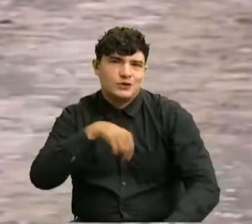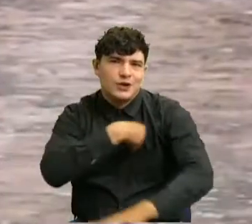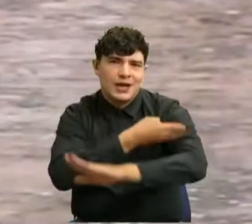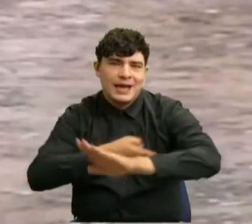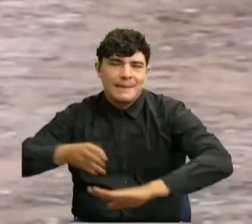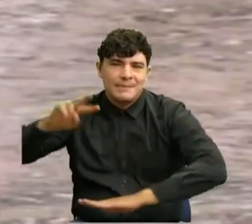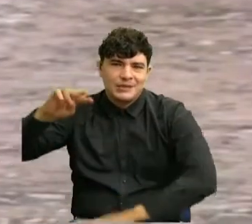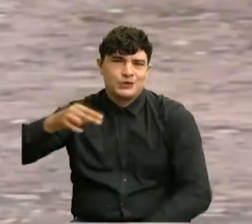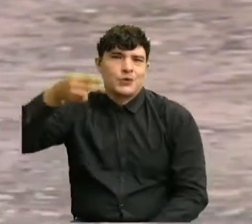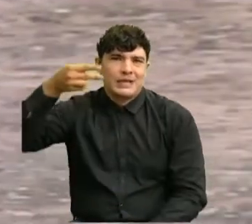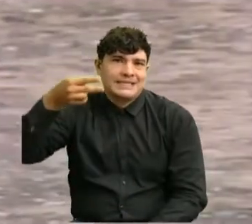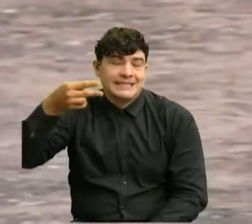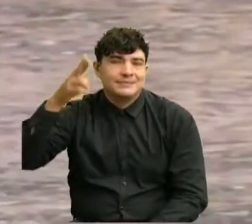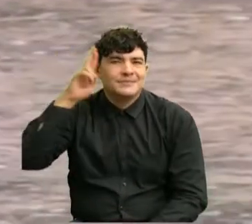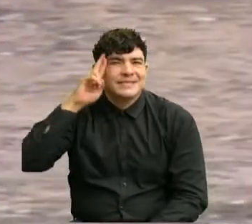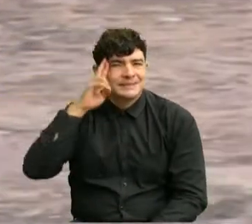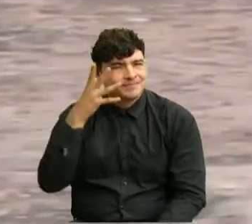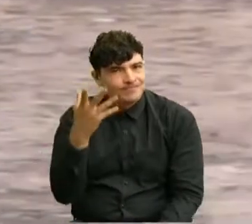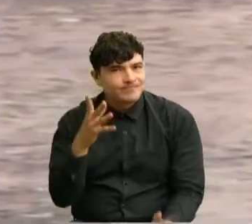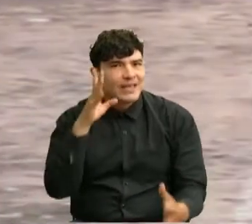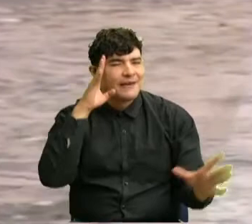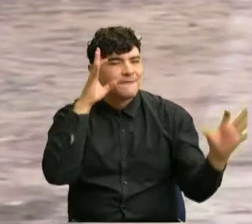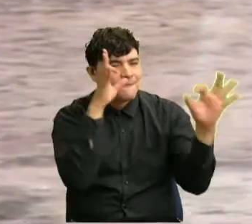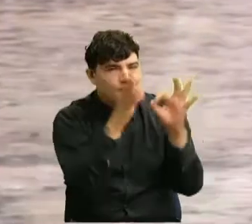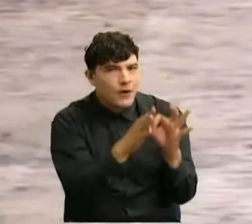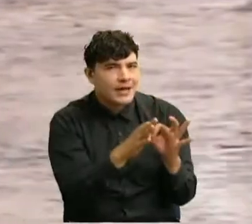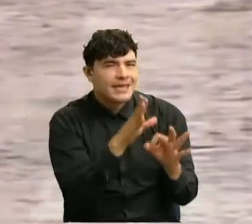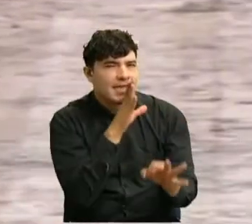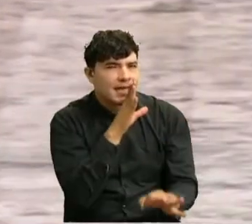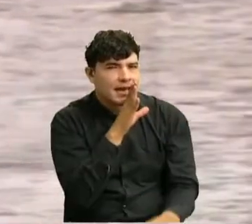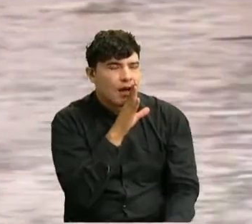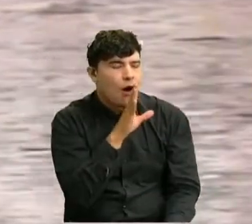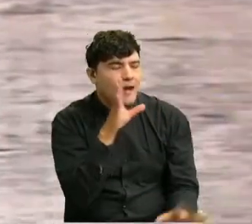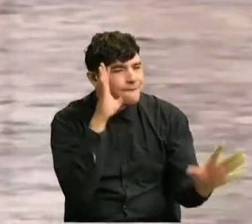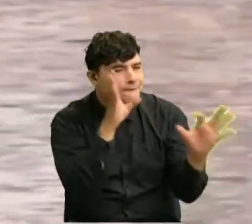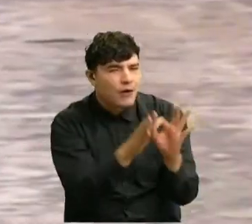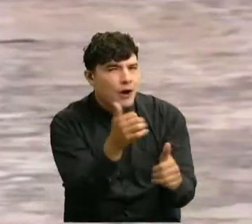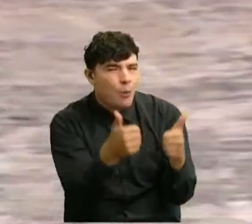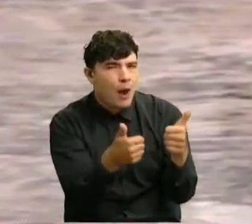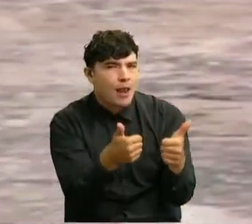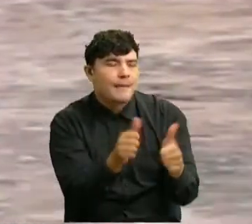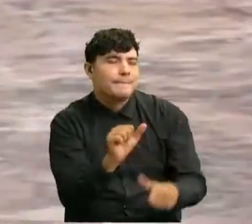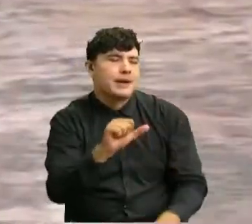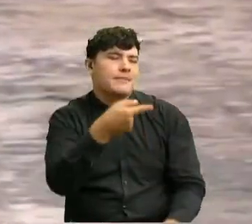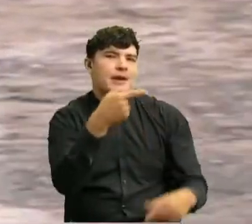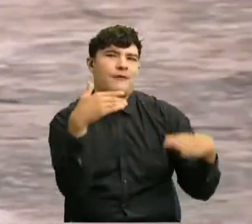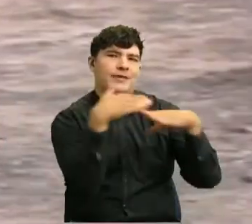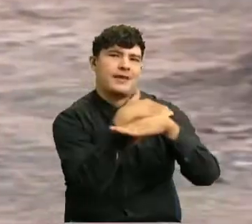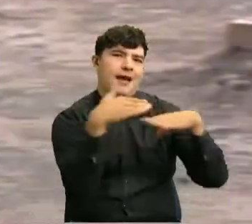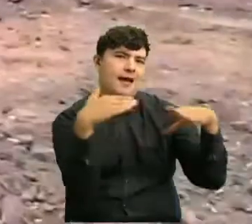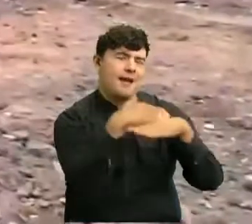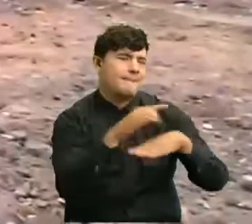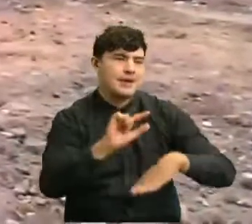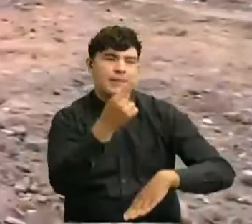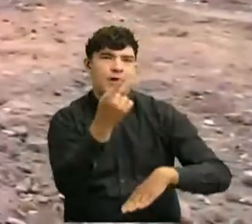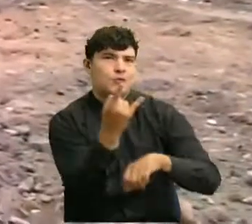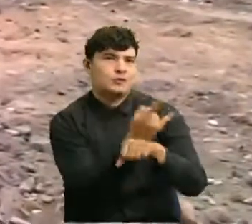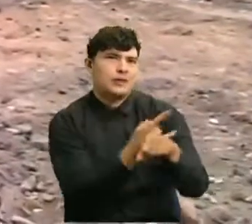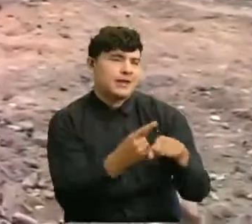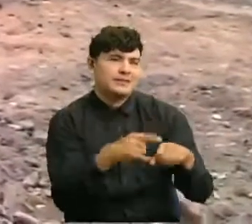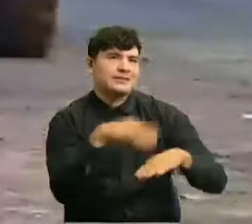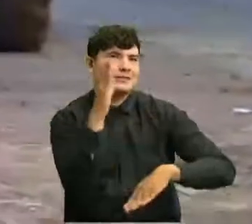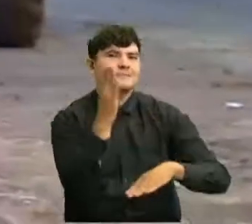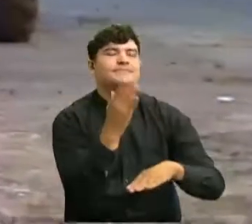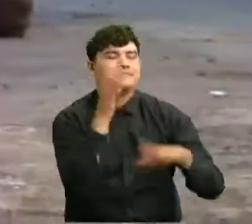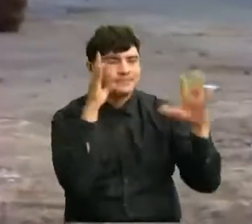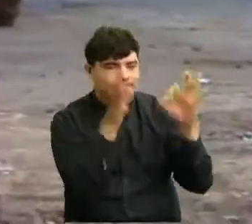vías arteriales, que son las que tienen mayor tráfico, vías que usa mayor comunidad. El mantenimiento de la malla